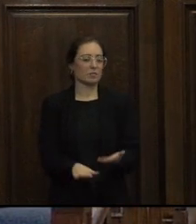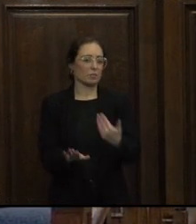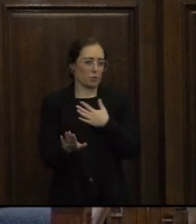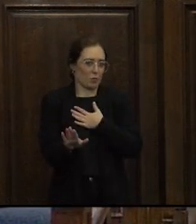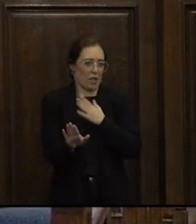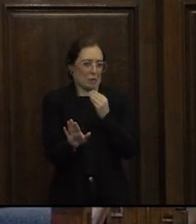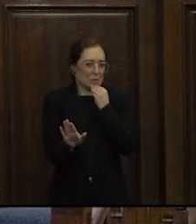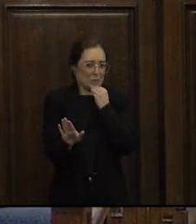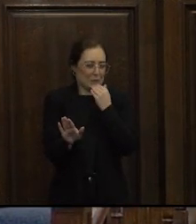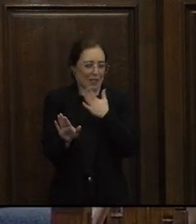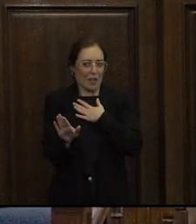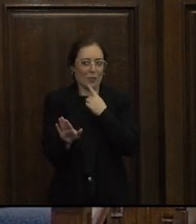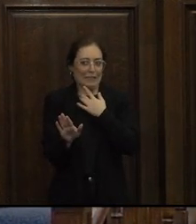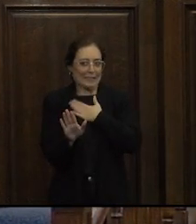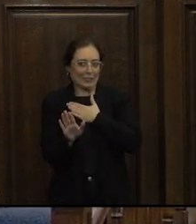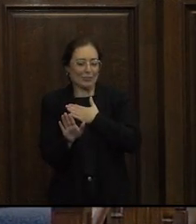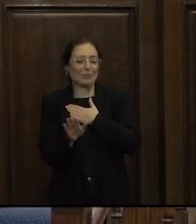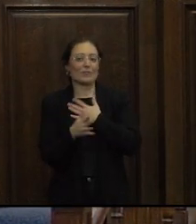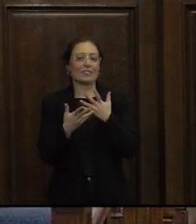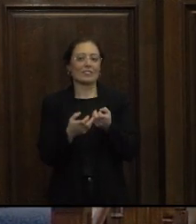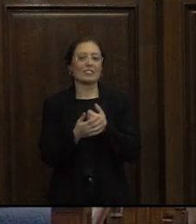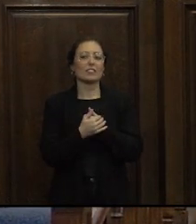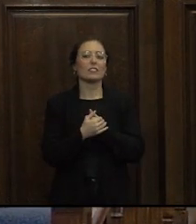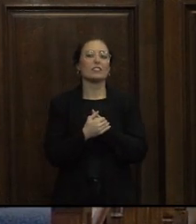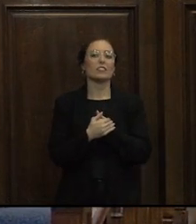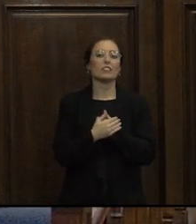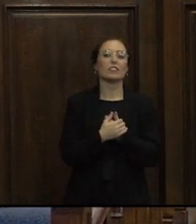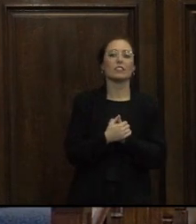Una curiosidad que me quedó a mí es